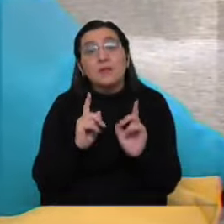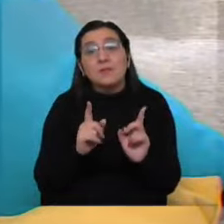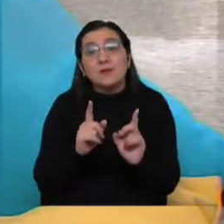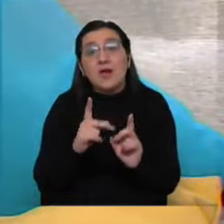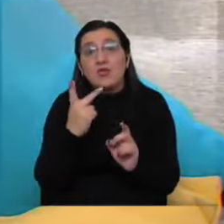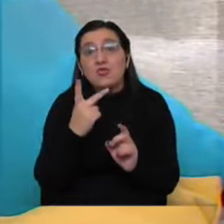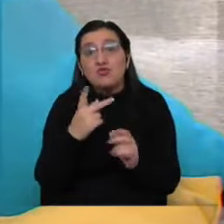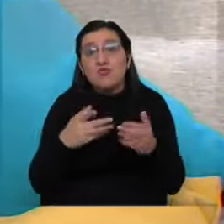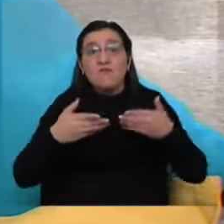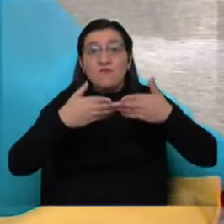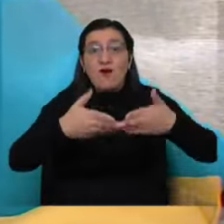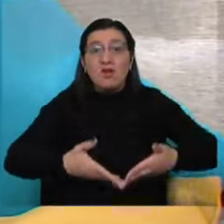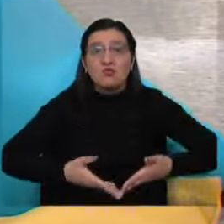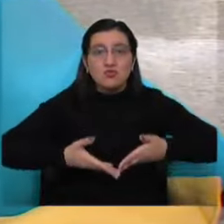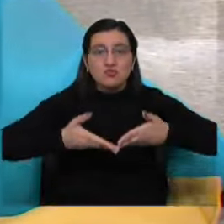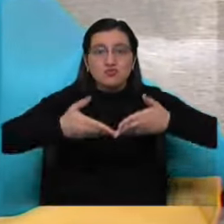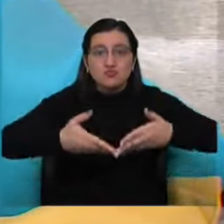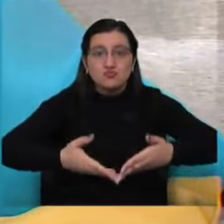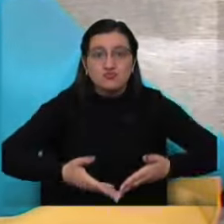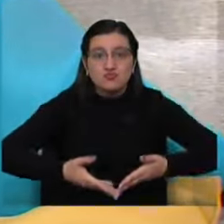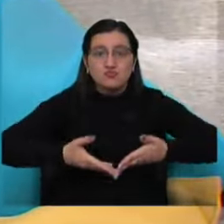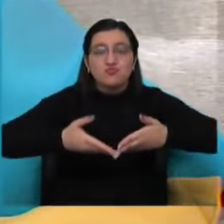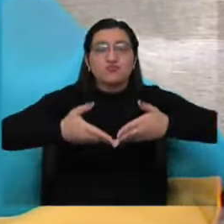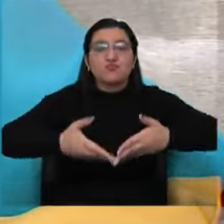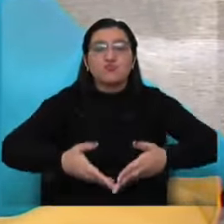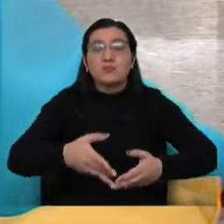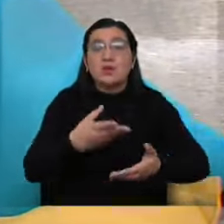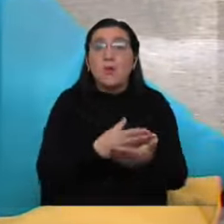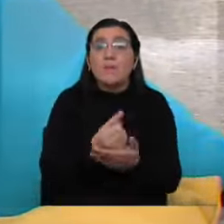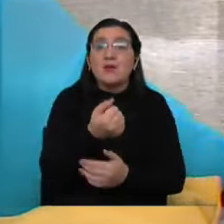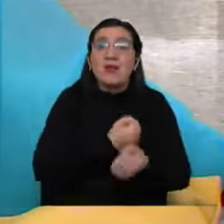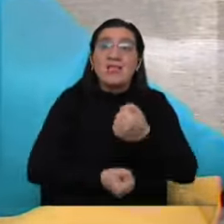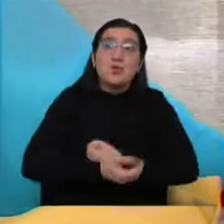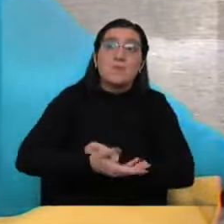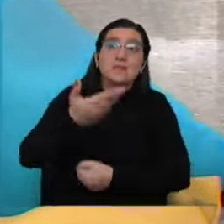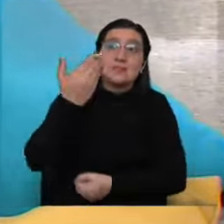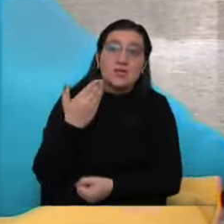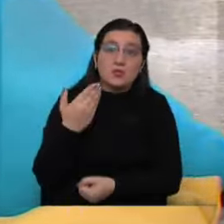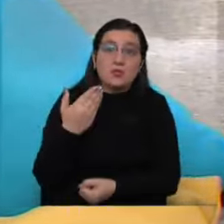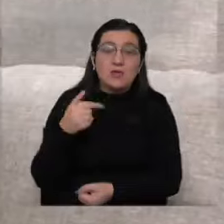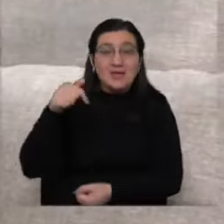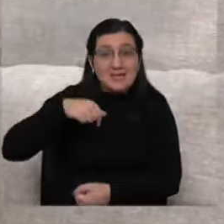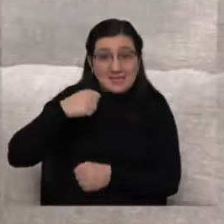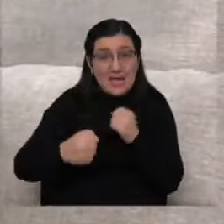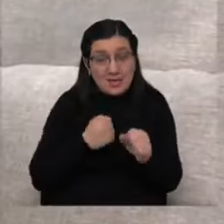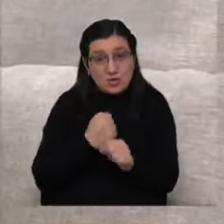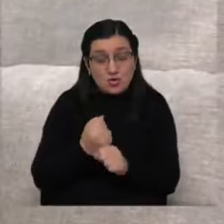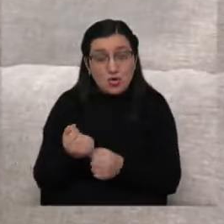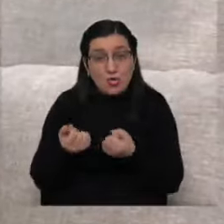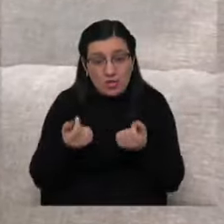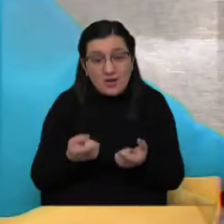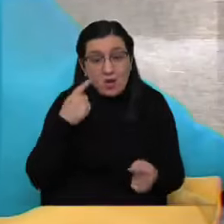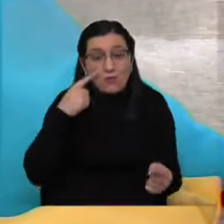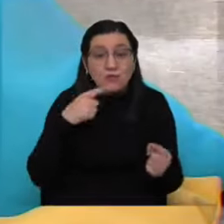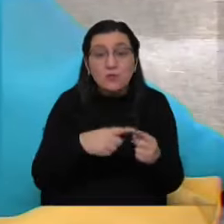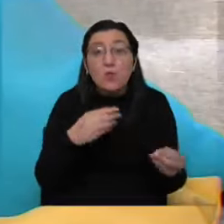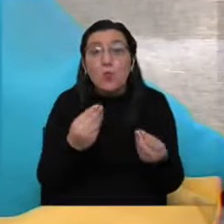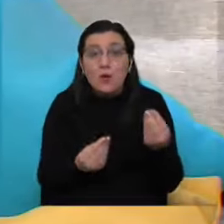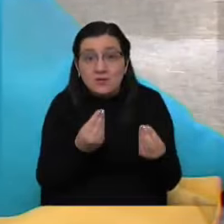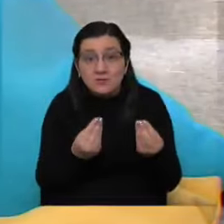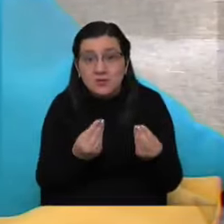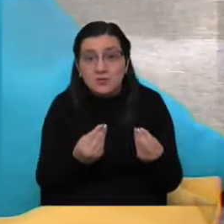barcos patrulleros oceánicos que se compraron el año pasado que se supone que se entregan este año cuyo objetivo también era